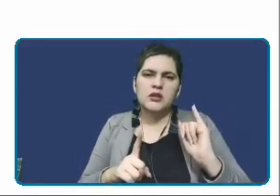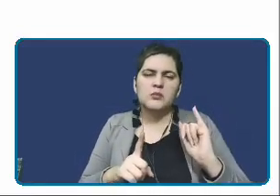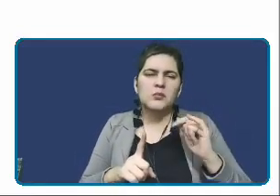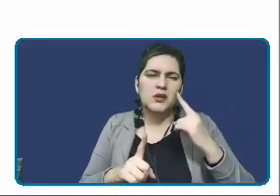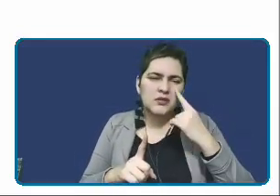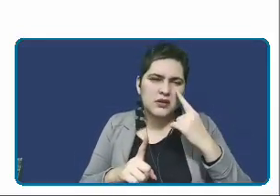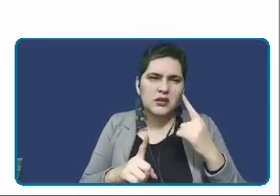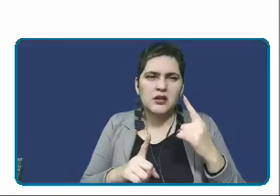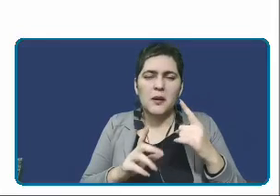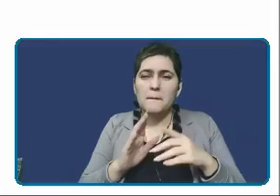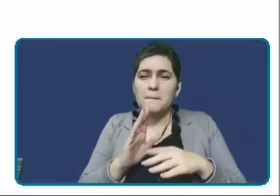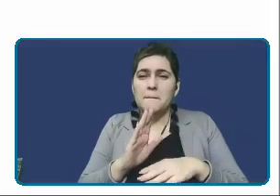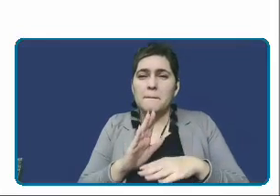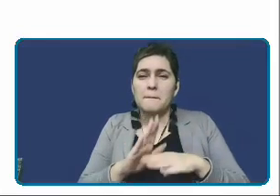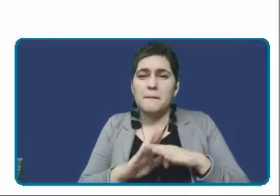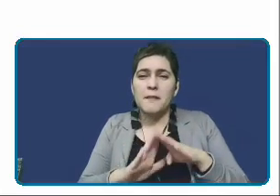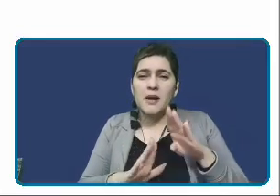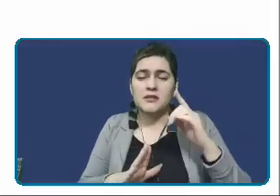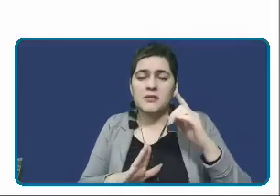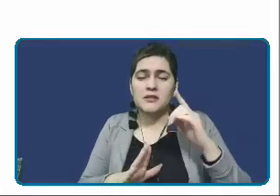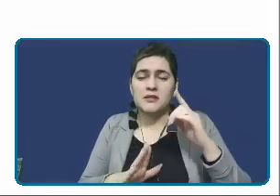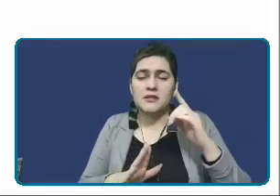concentraciones de estos opioides que vienen